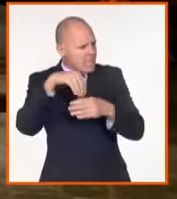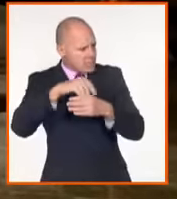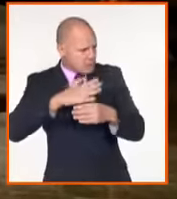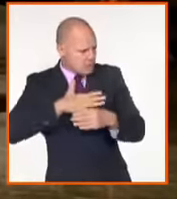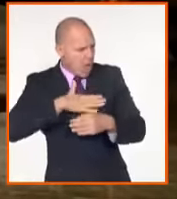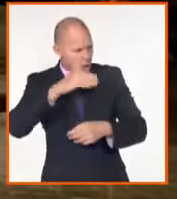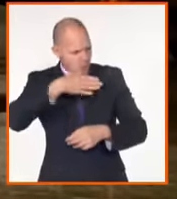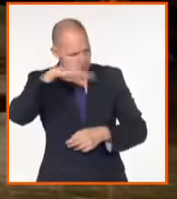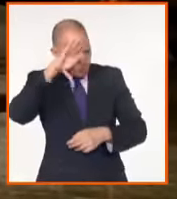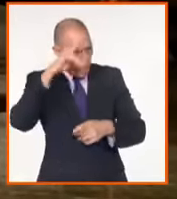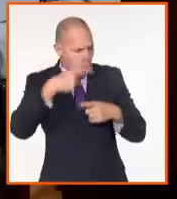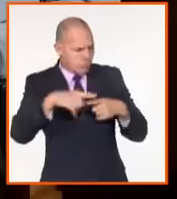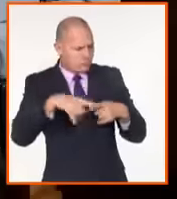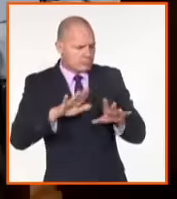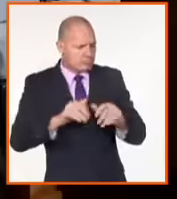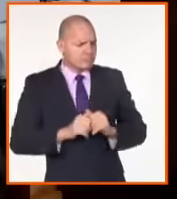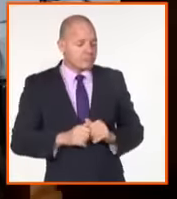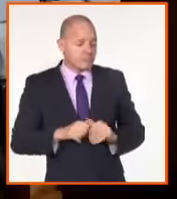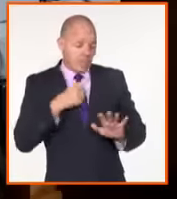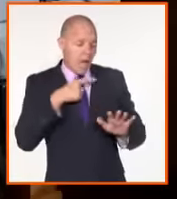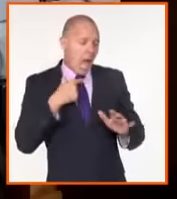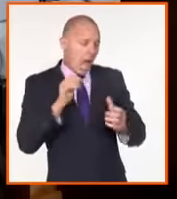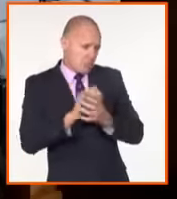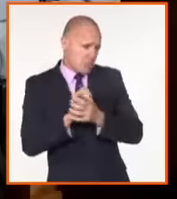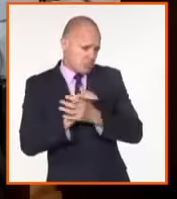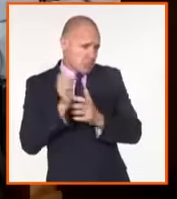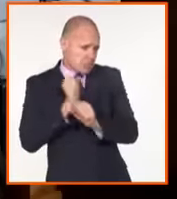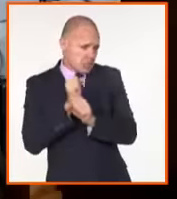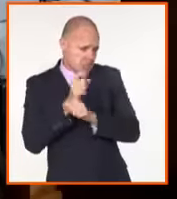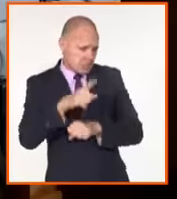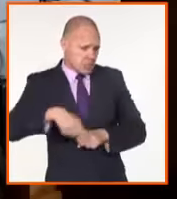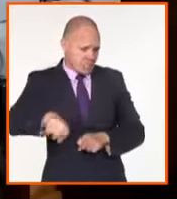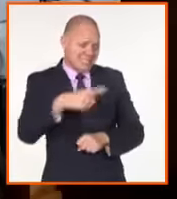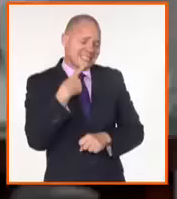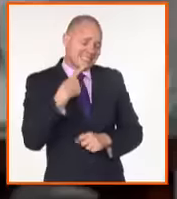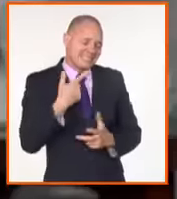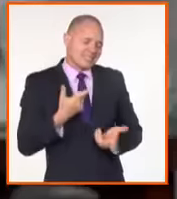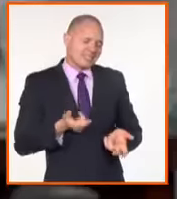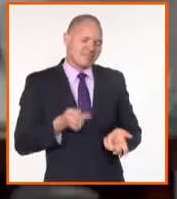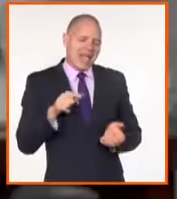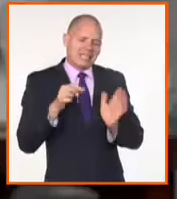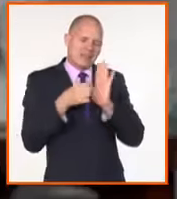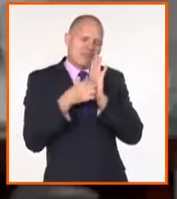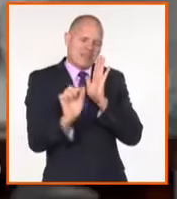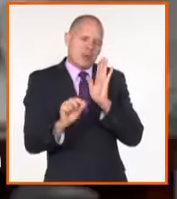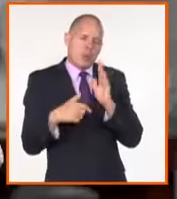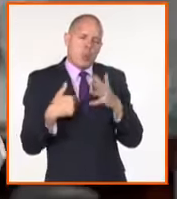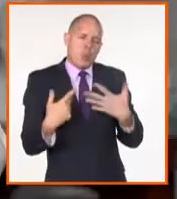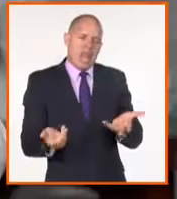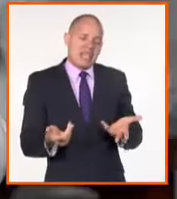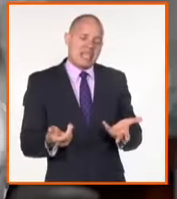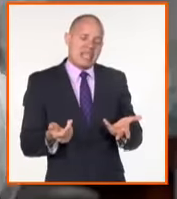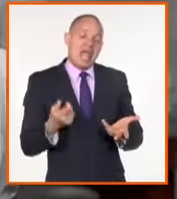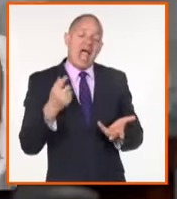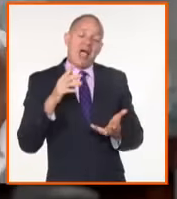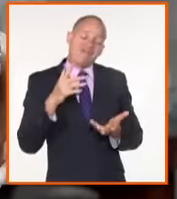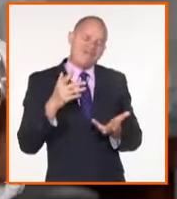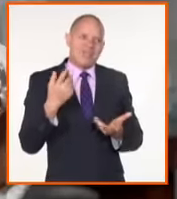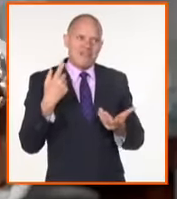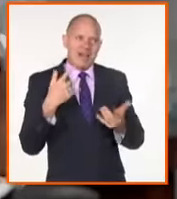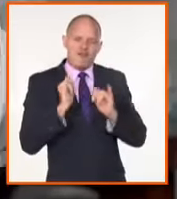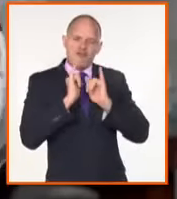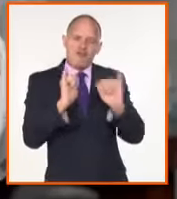me dicen el problema más grave es la comunicación, que es una, yo sé que usted le da mucha importancia a eso también,